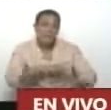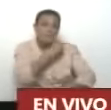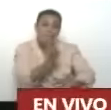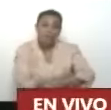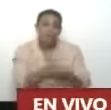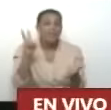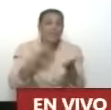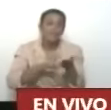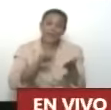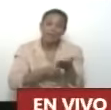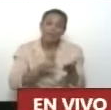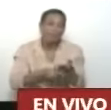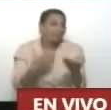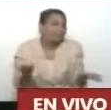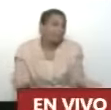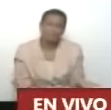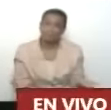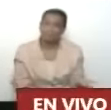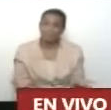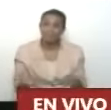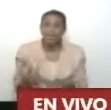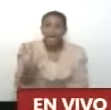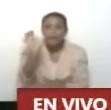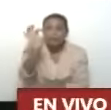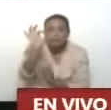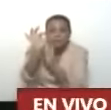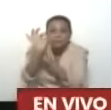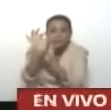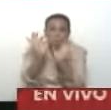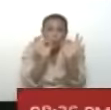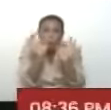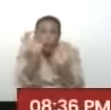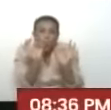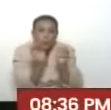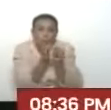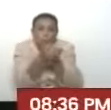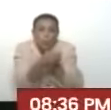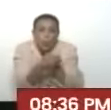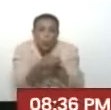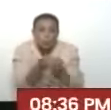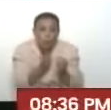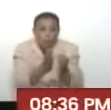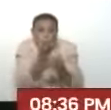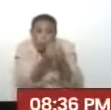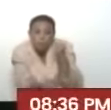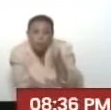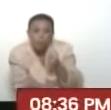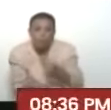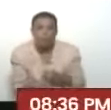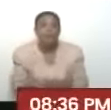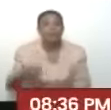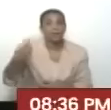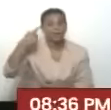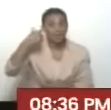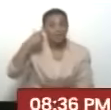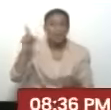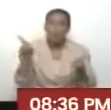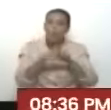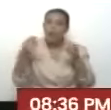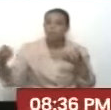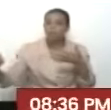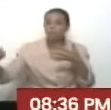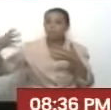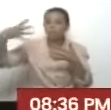pueda. El sol no se puede tapar con fake news ni con las redes sociales, Juan González. El sol de